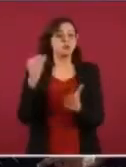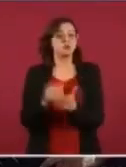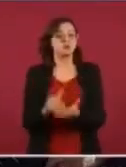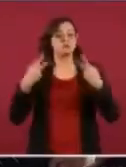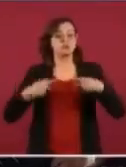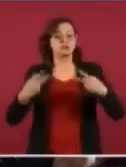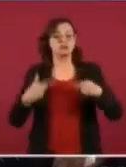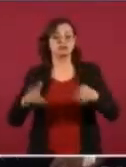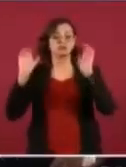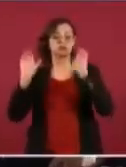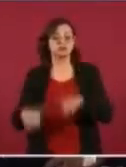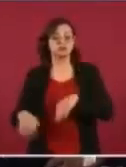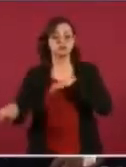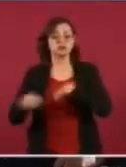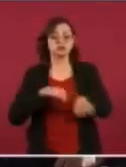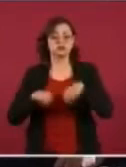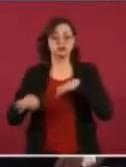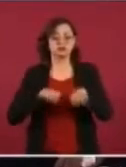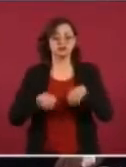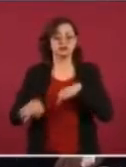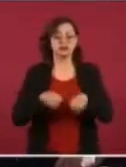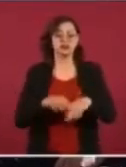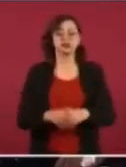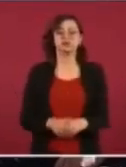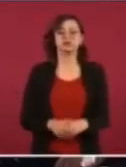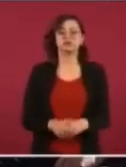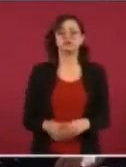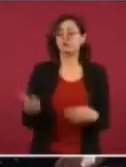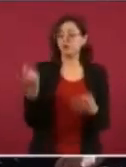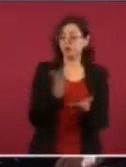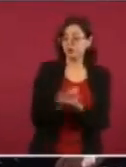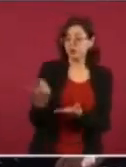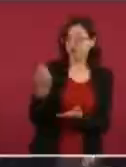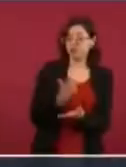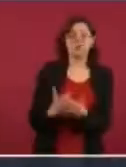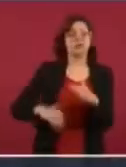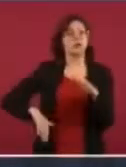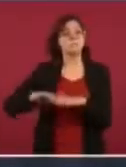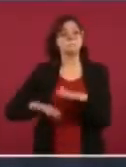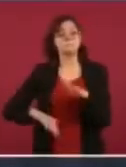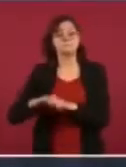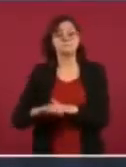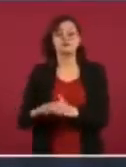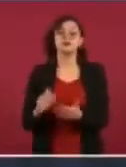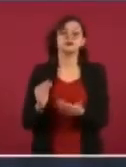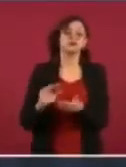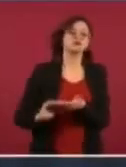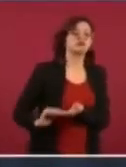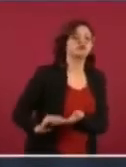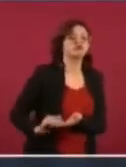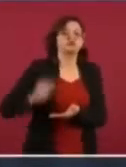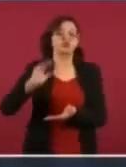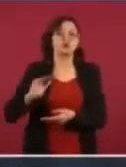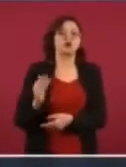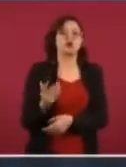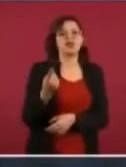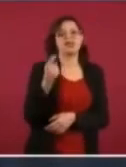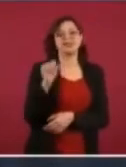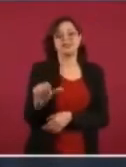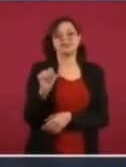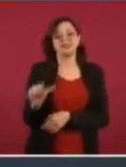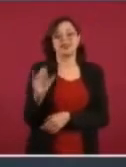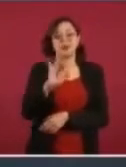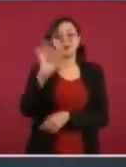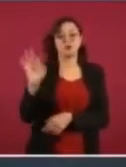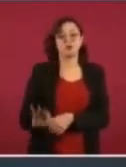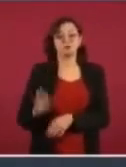adicionales. El salario mínimo aumentó en 16%,